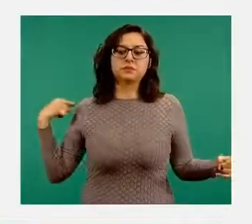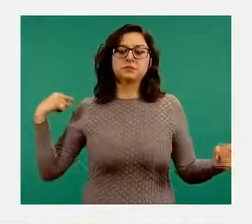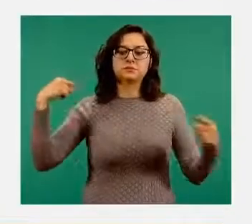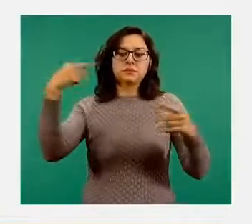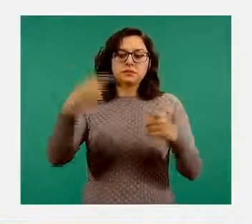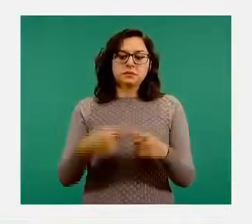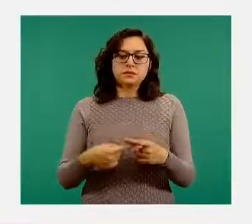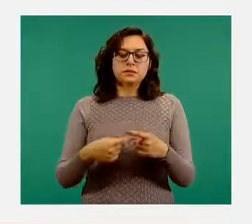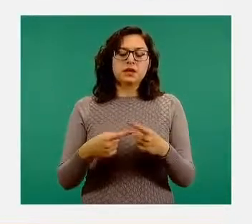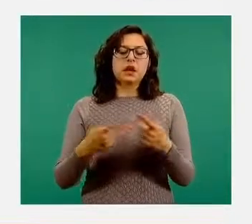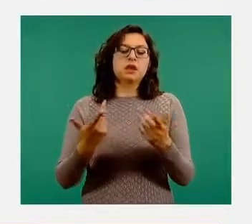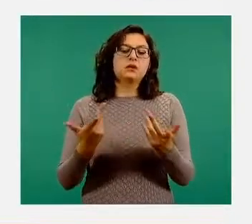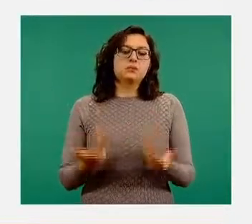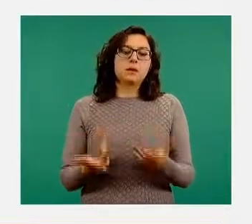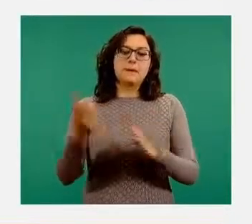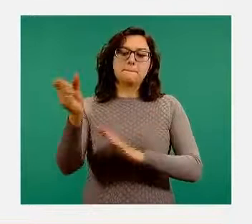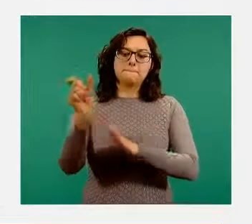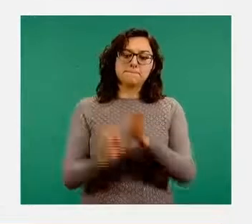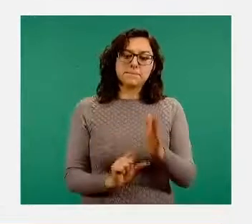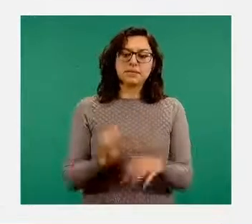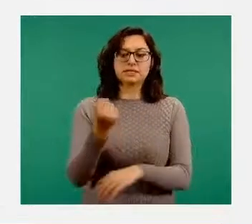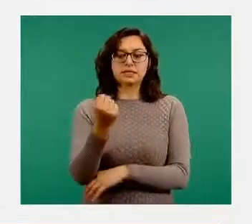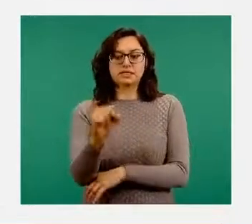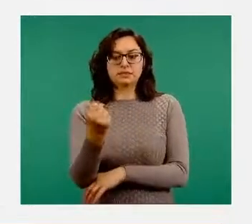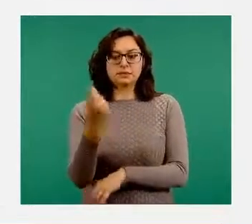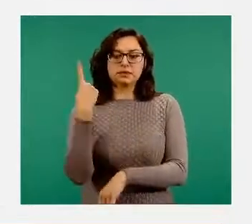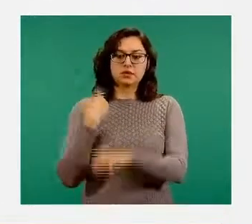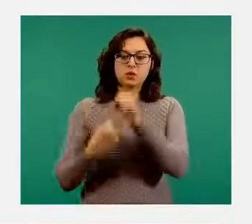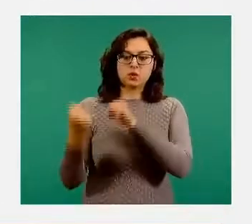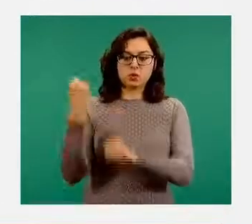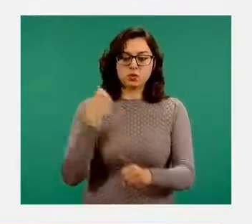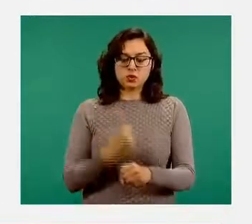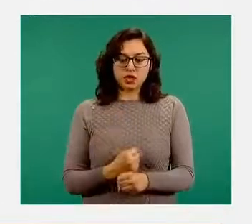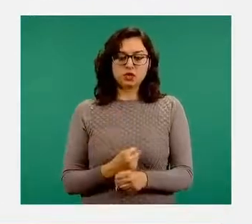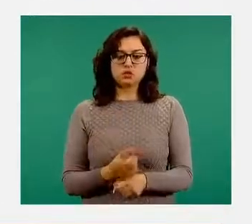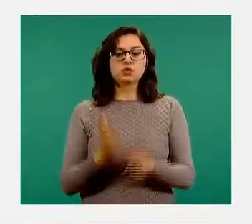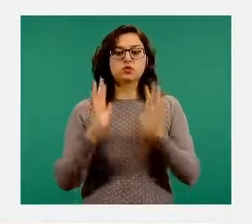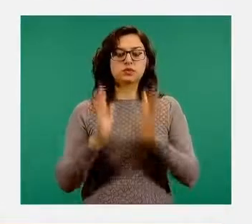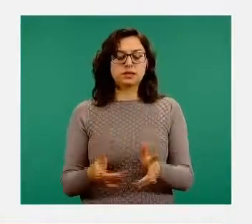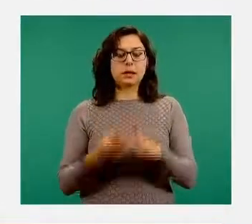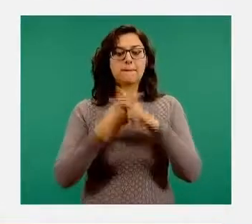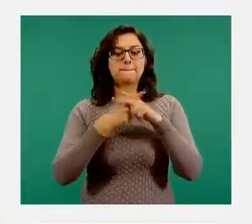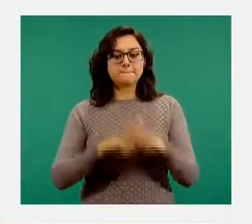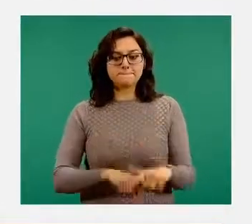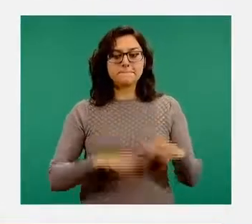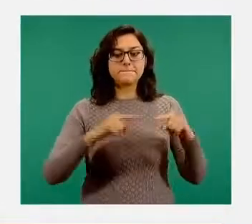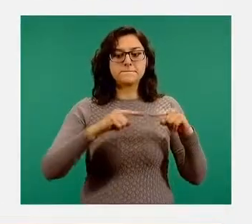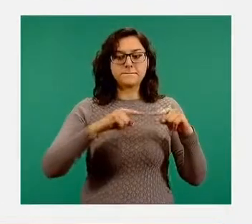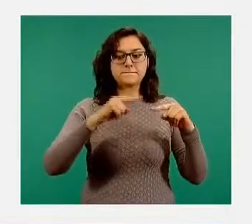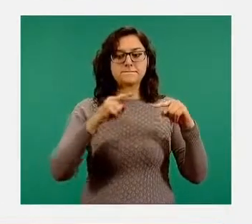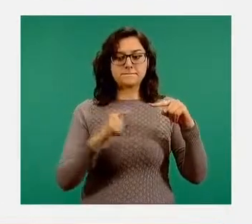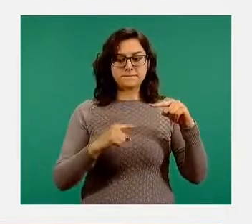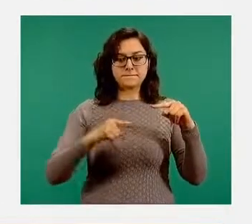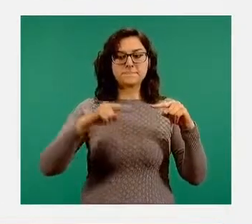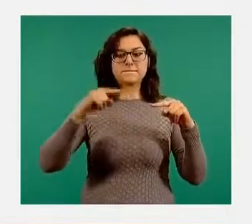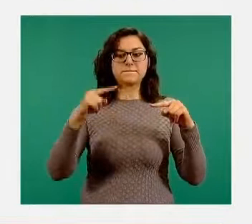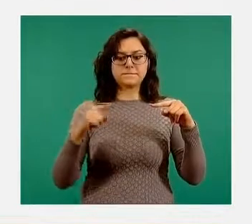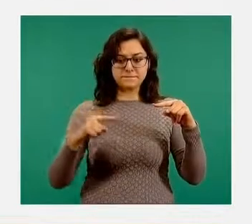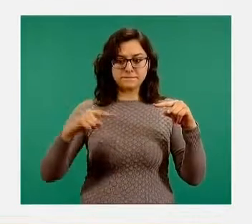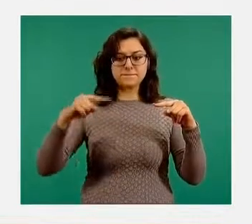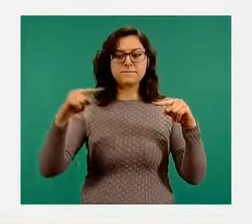Prácticamente desde el mes de septiembre del año pasado tenemos este comportamiento ondulante, que ya lo habíamos comentado en